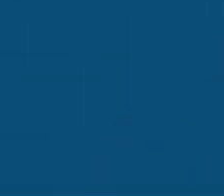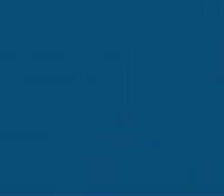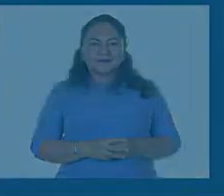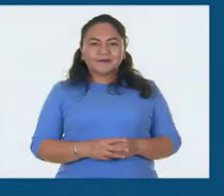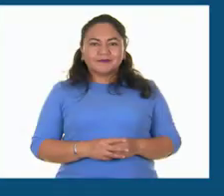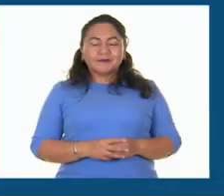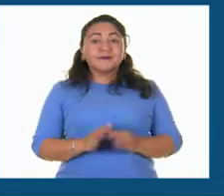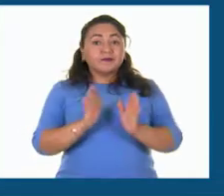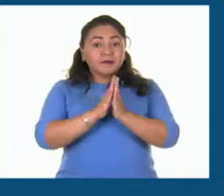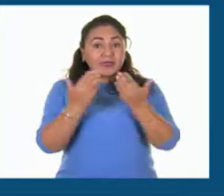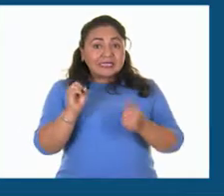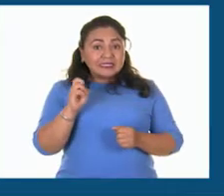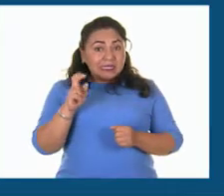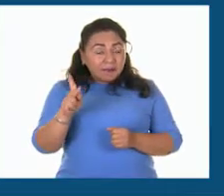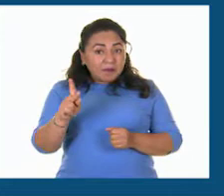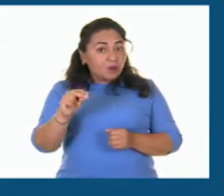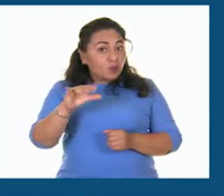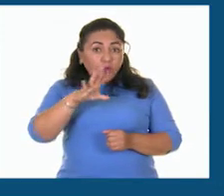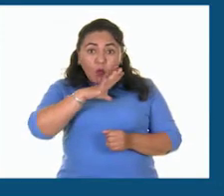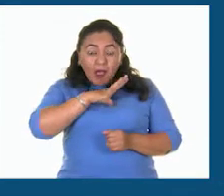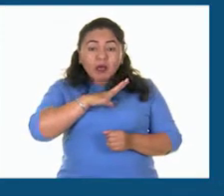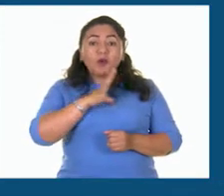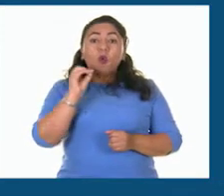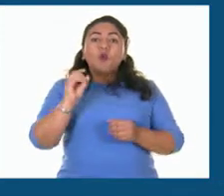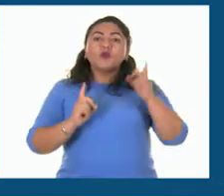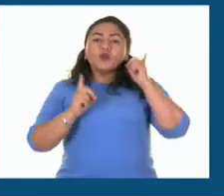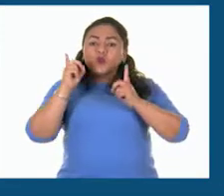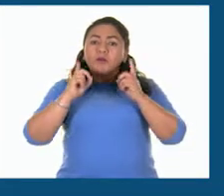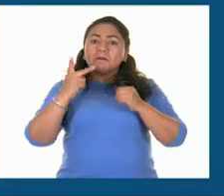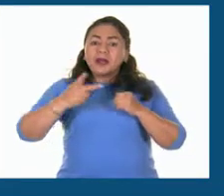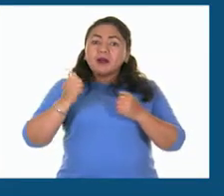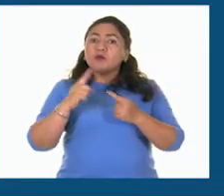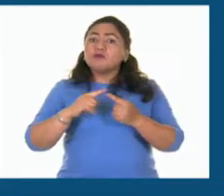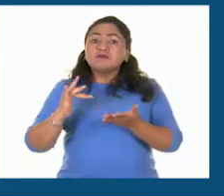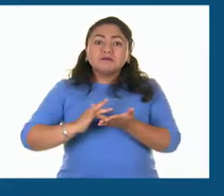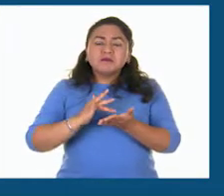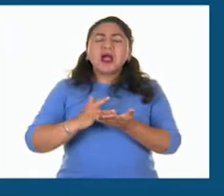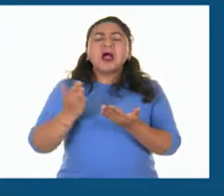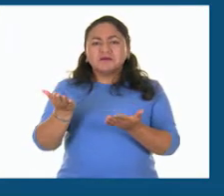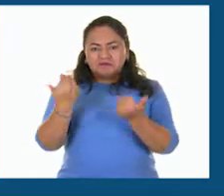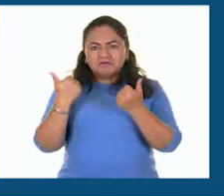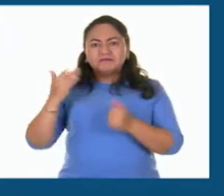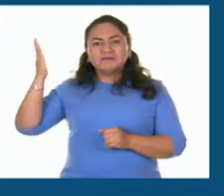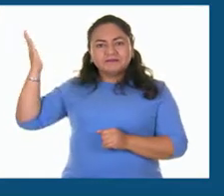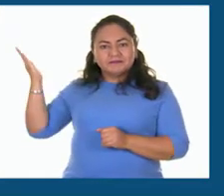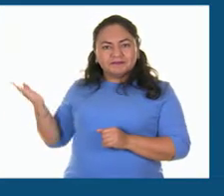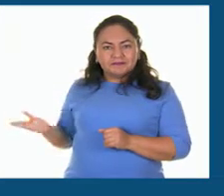Si no tienes el libro de texto o necesitas ayuda para responder las preguntas, contáctanos.